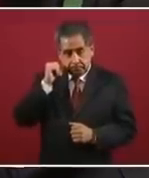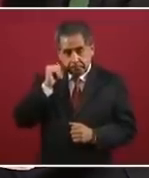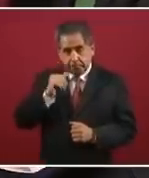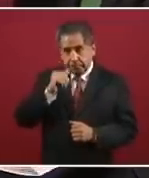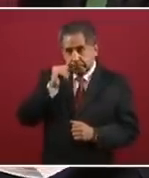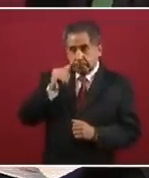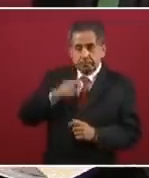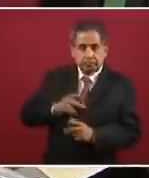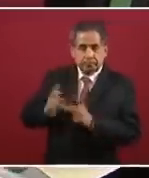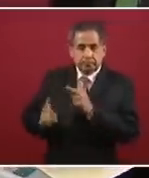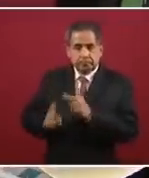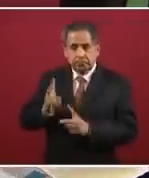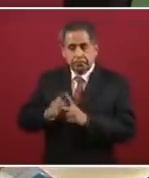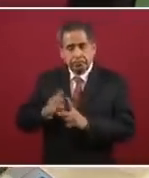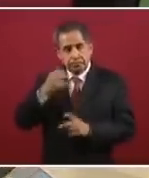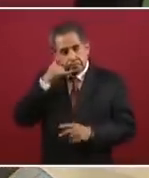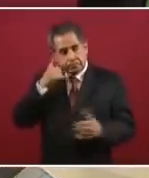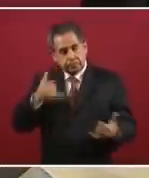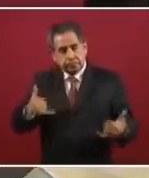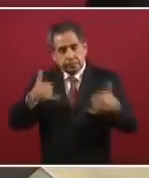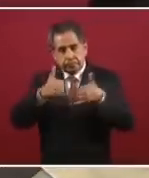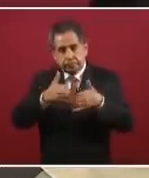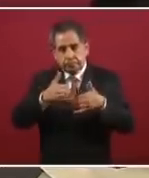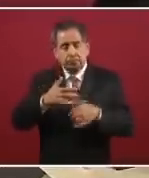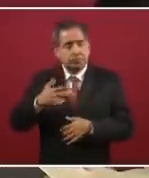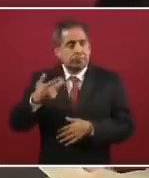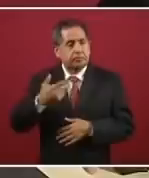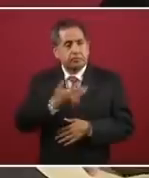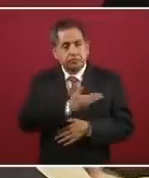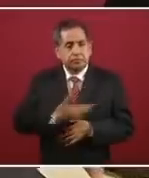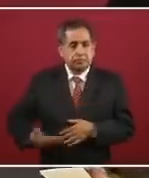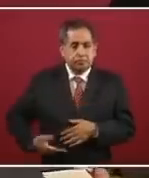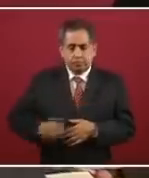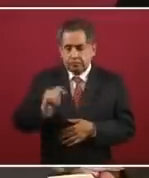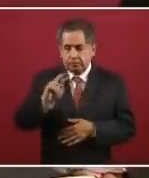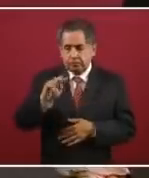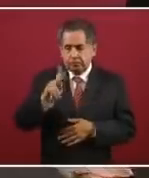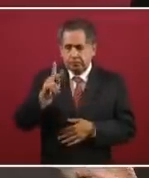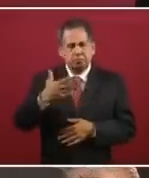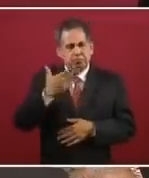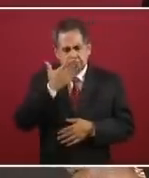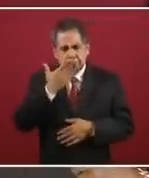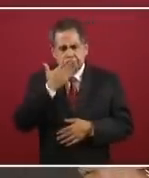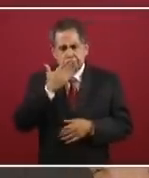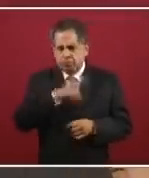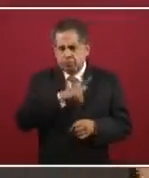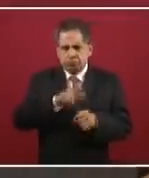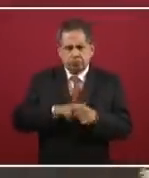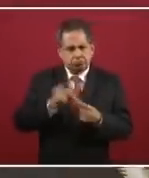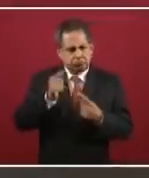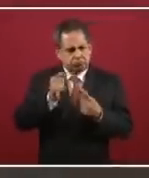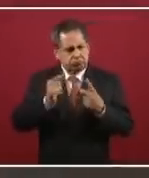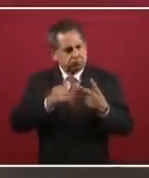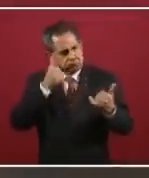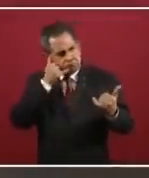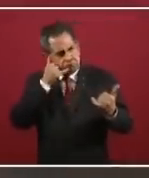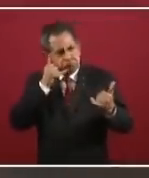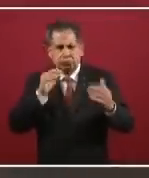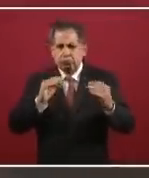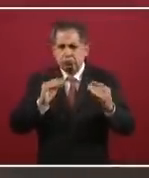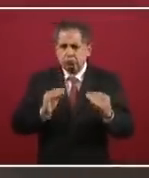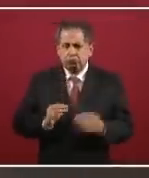conversé telefónicamente con el presidente Trump en muy buenos términos y